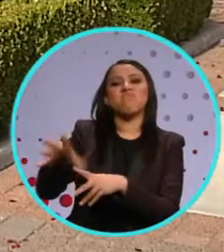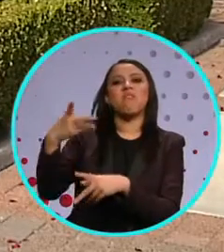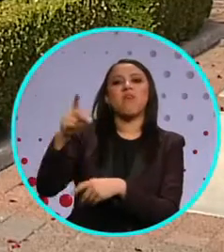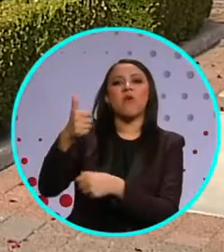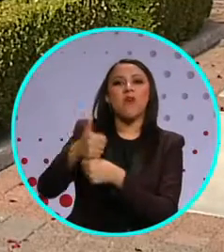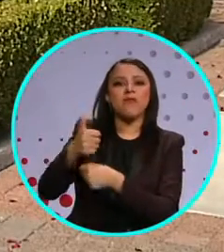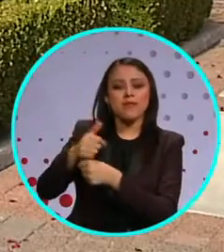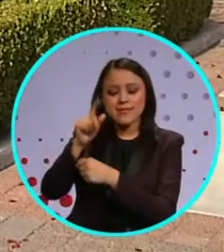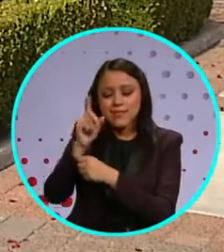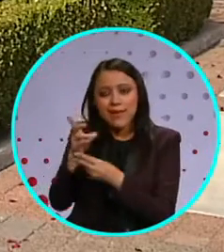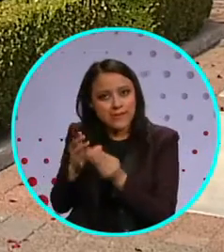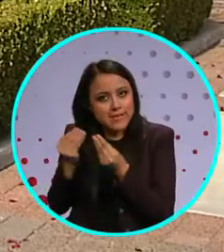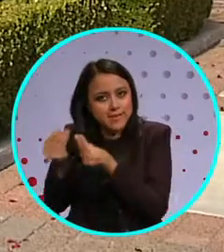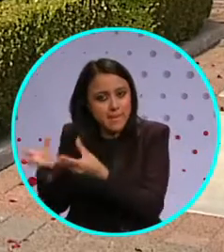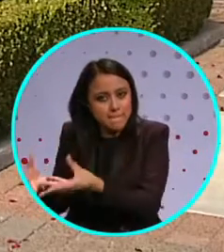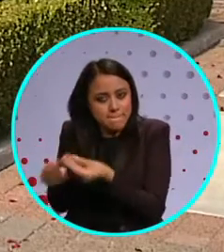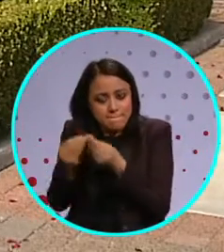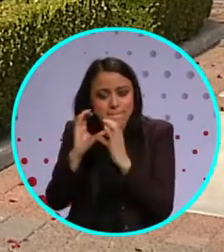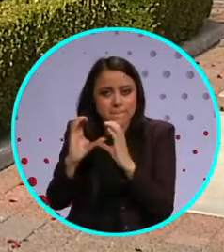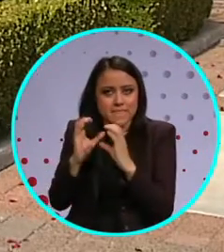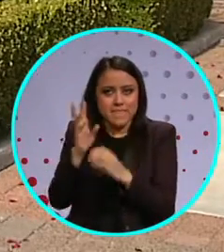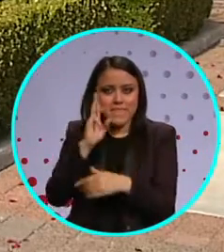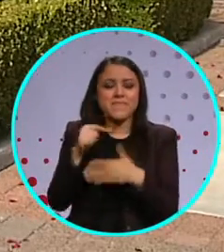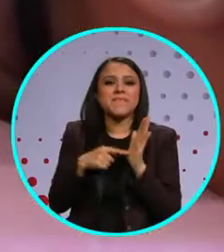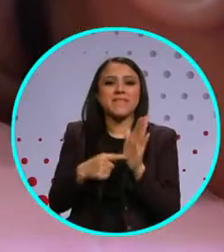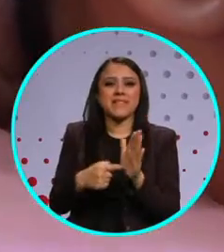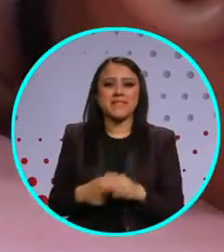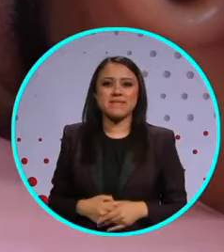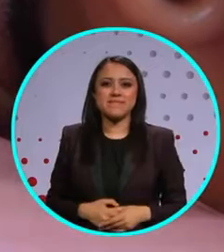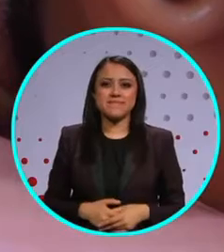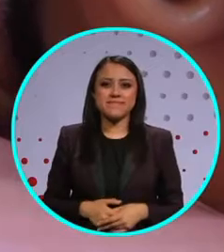sus abuelos, que hoy se hacen cargo de ella. Aquí la información.